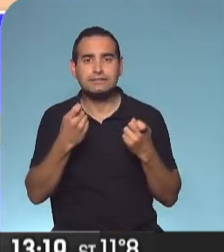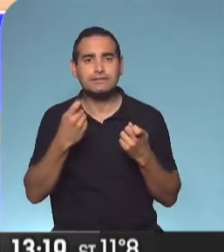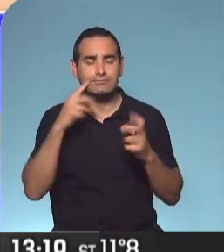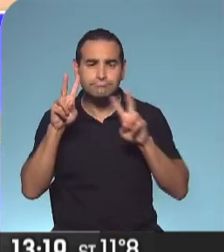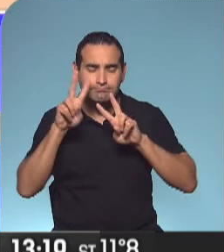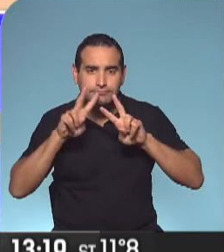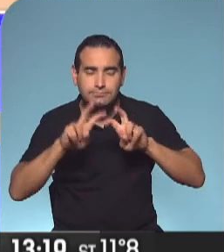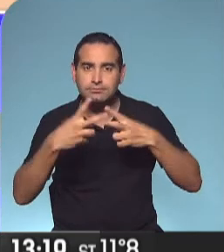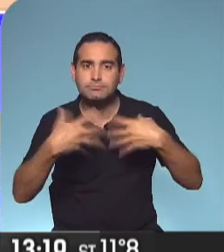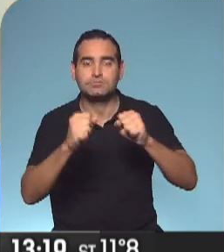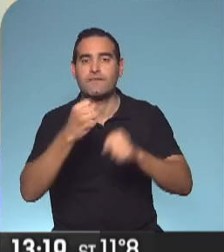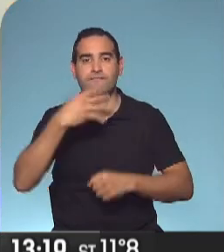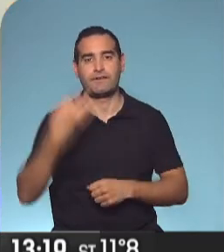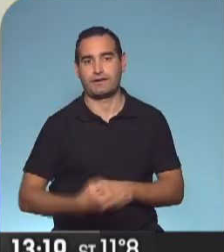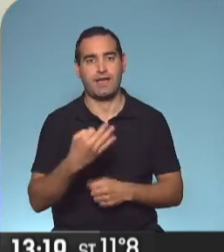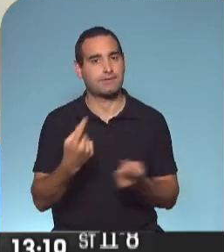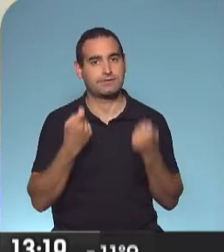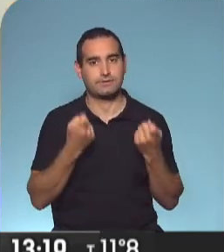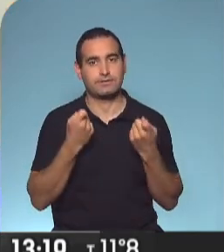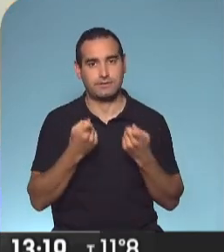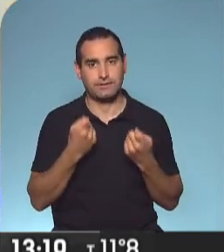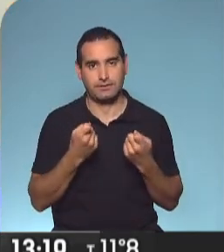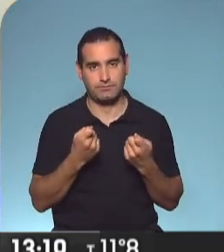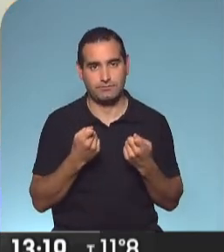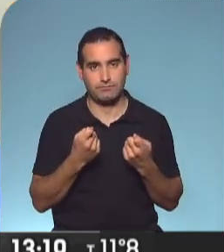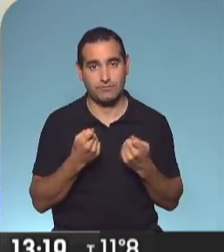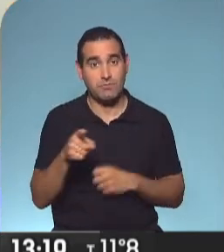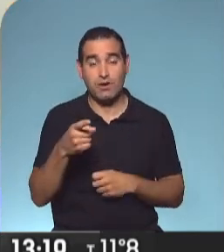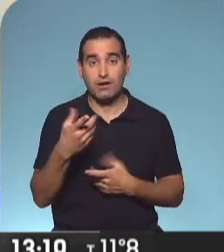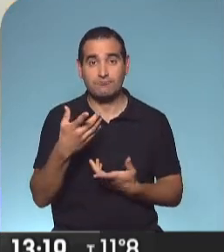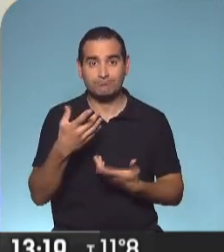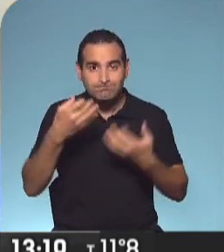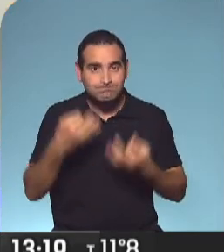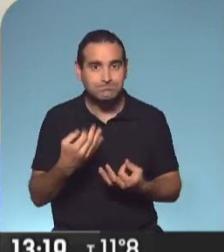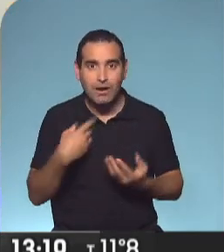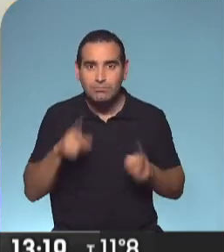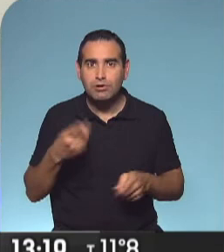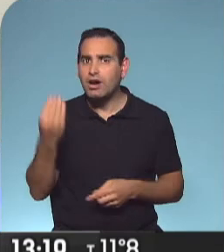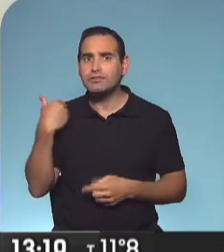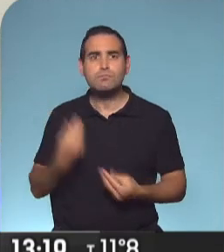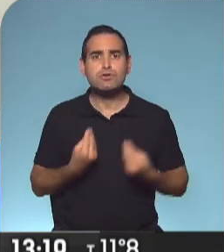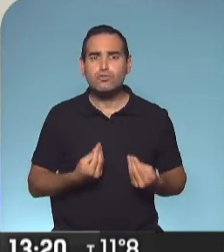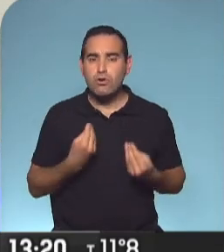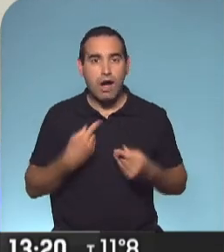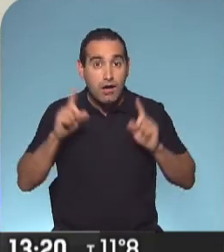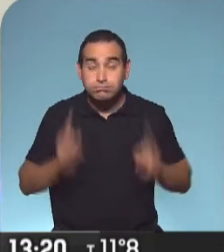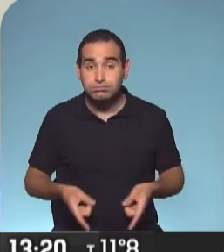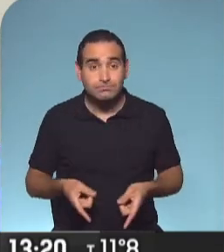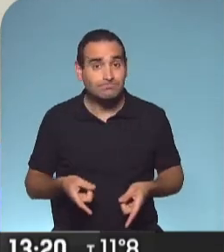verdad. Eso es lo que necesitamos. Porque mientras esa verdad esté